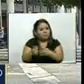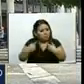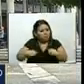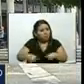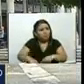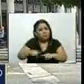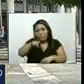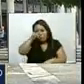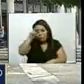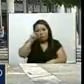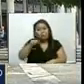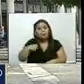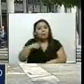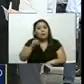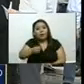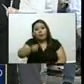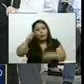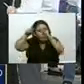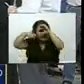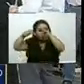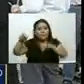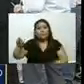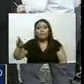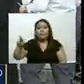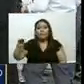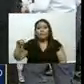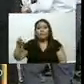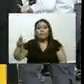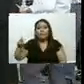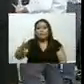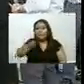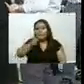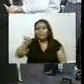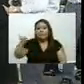acciones. Con imágenes de Ricardo Tobar, Inmar Batres, Noticiero Hechos.